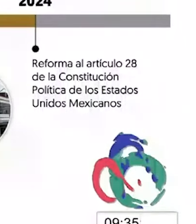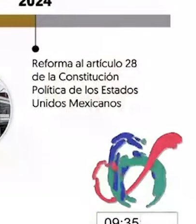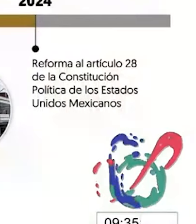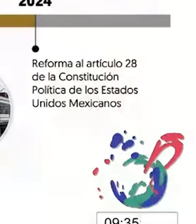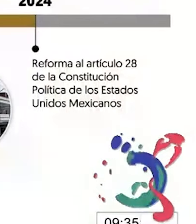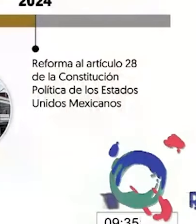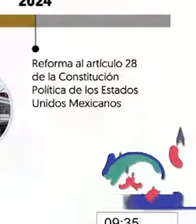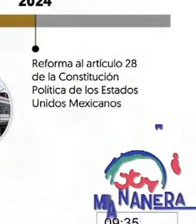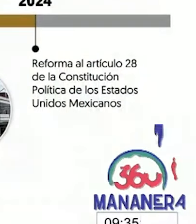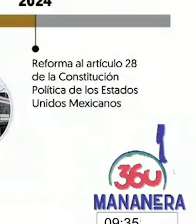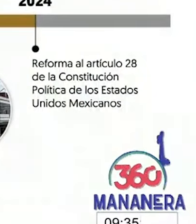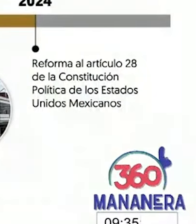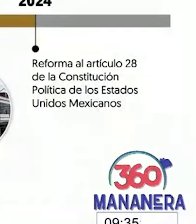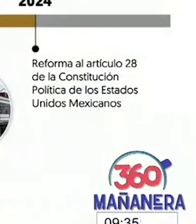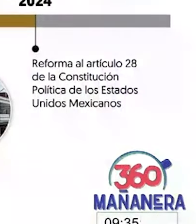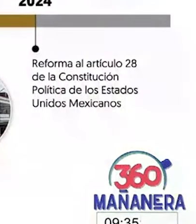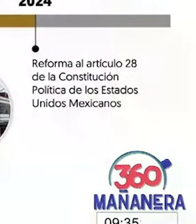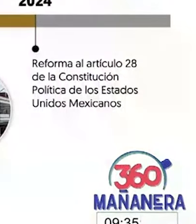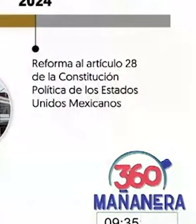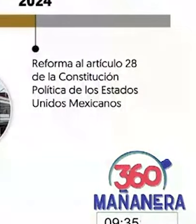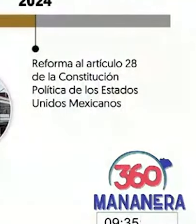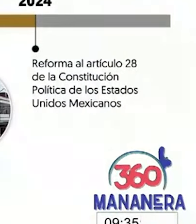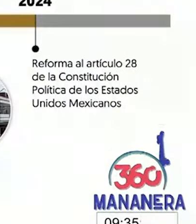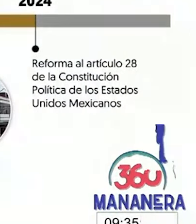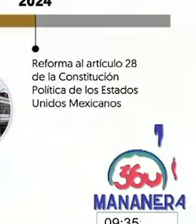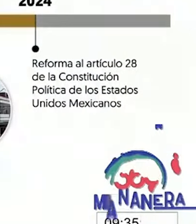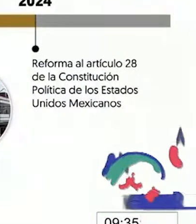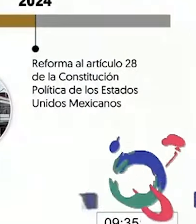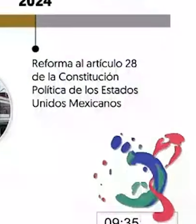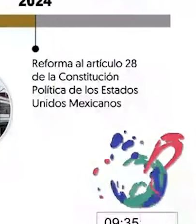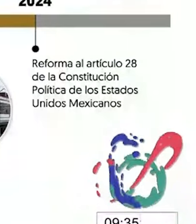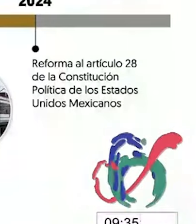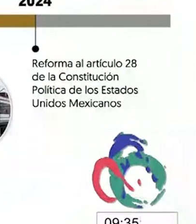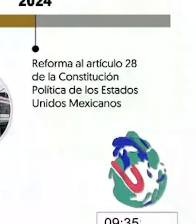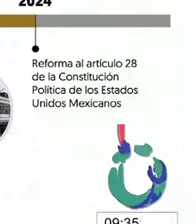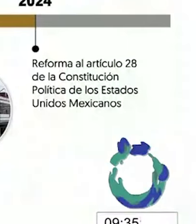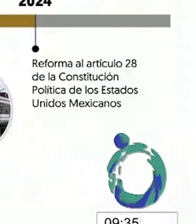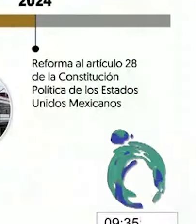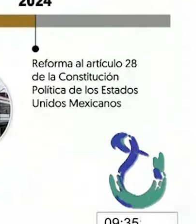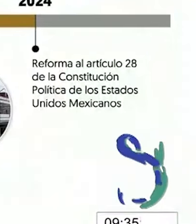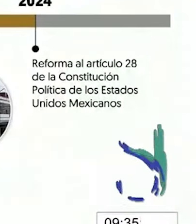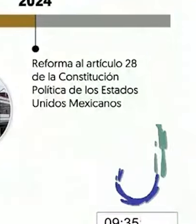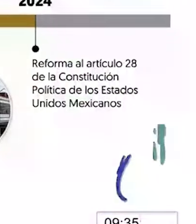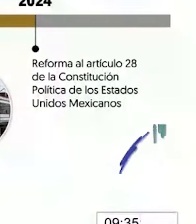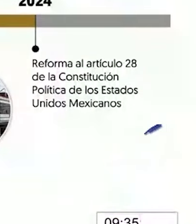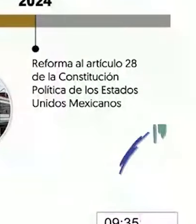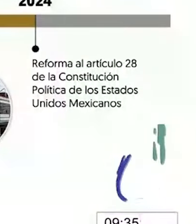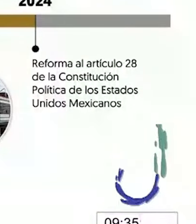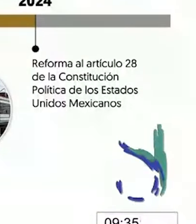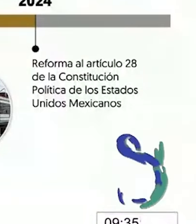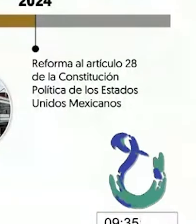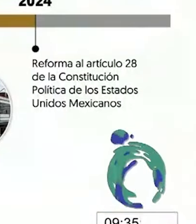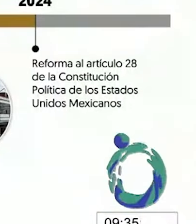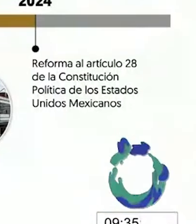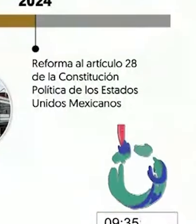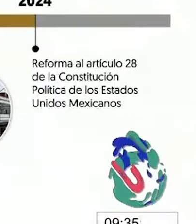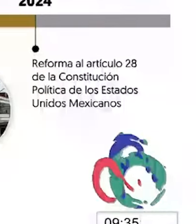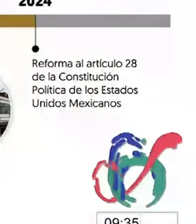pasajeros se vuelve un área prioritaria del estado mexicano lo cual culmina con la aprobación en la cámara de